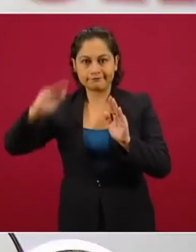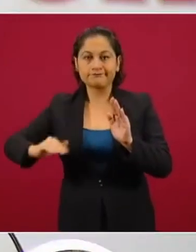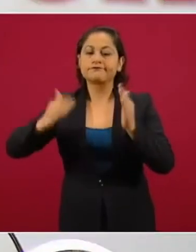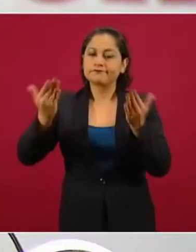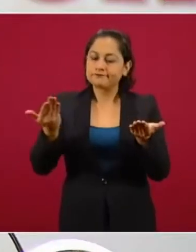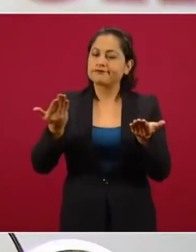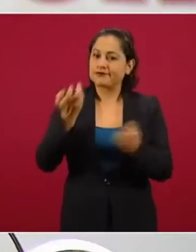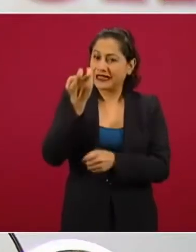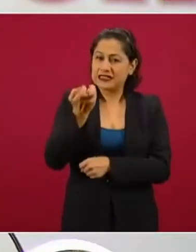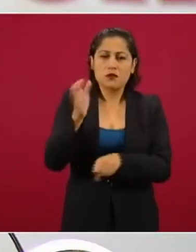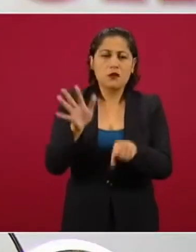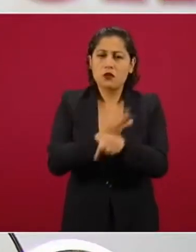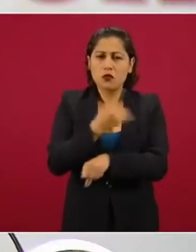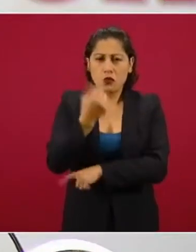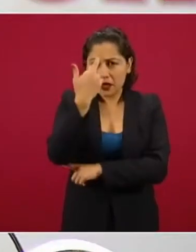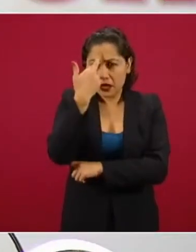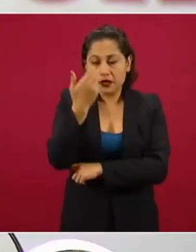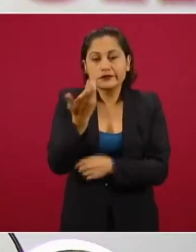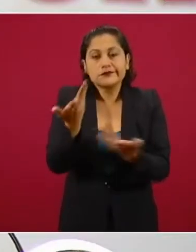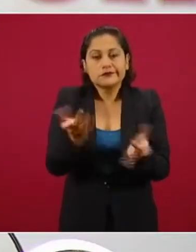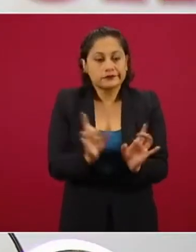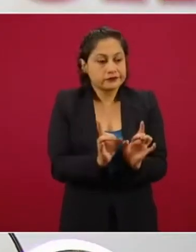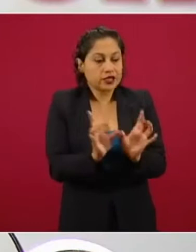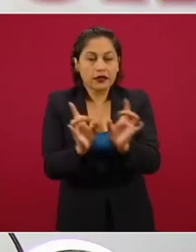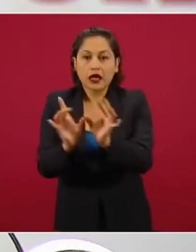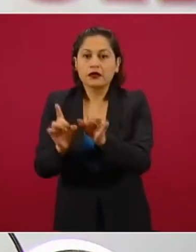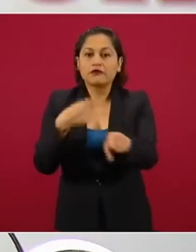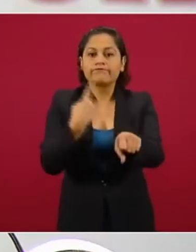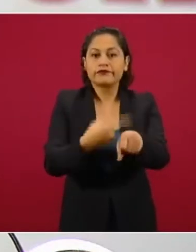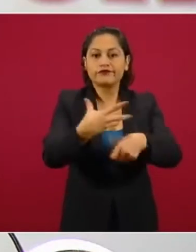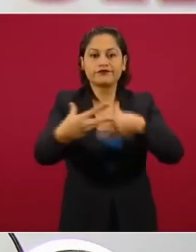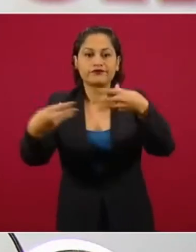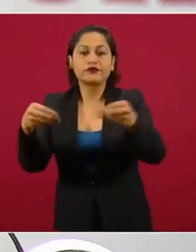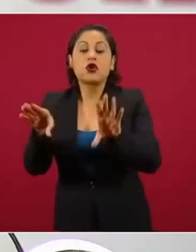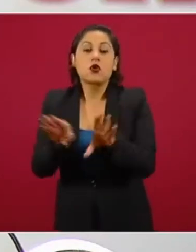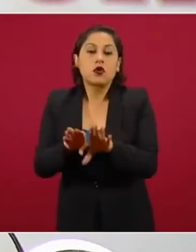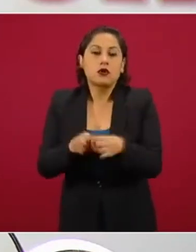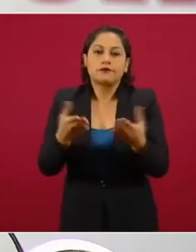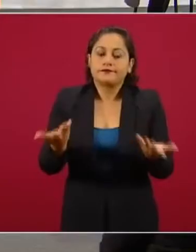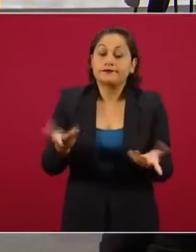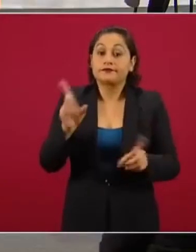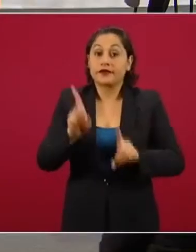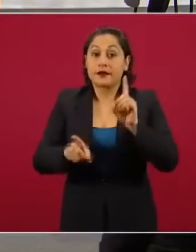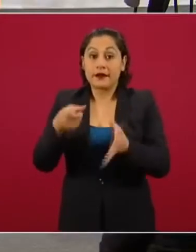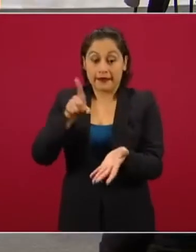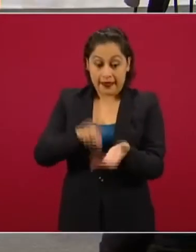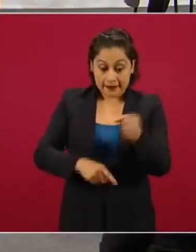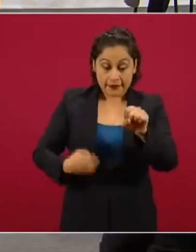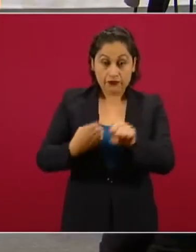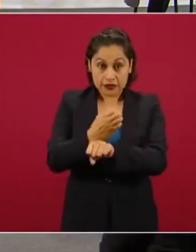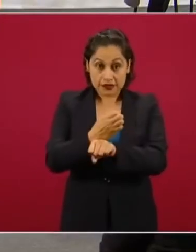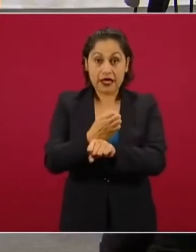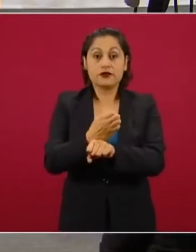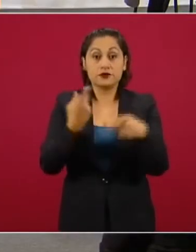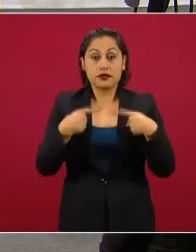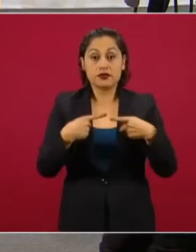depende de cómo van ocurriendo los contagios. A su vez, los contagios dependen de qué tan intenso es el contacto físico